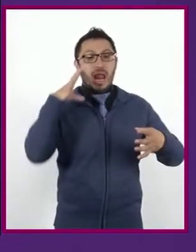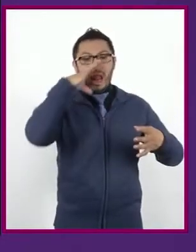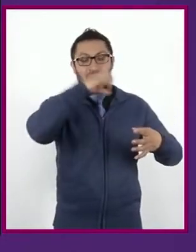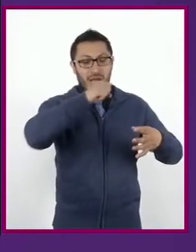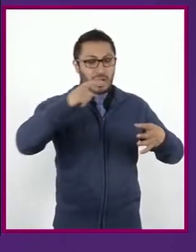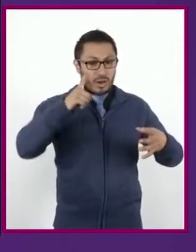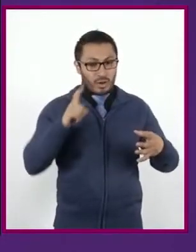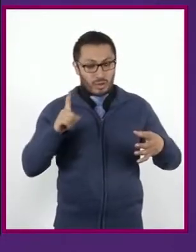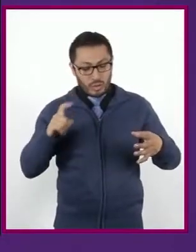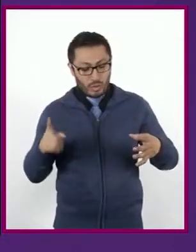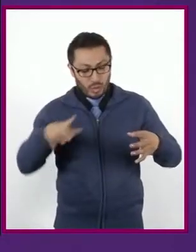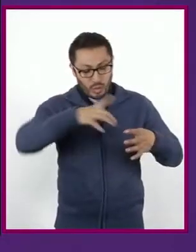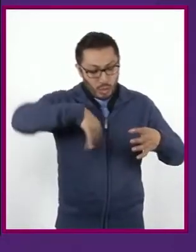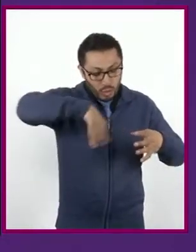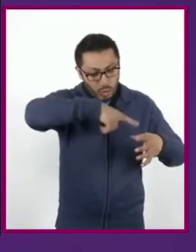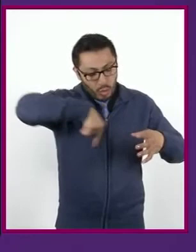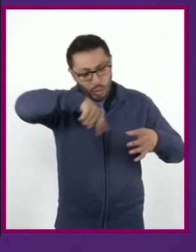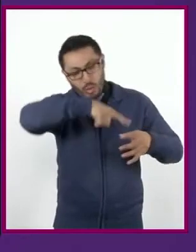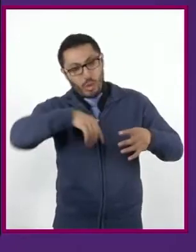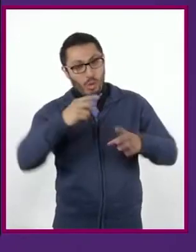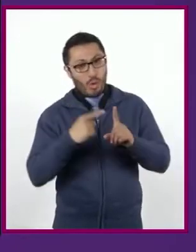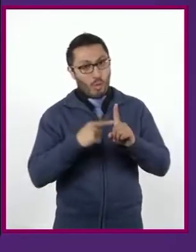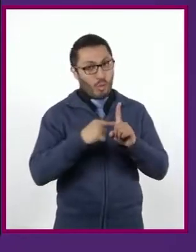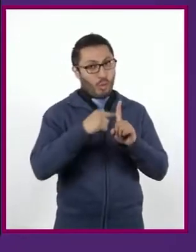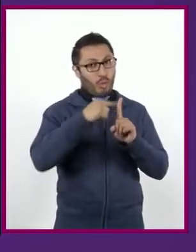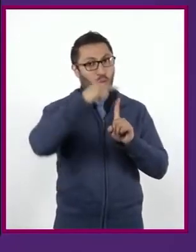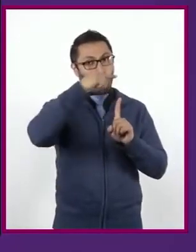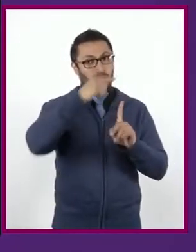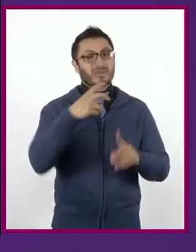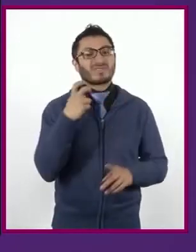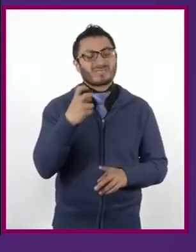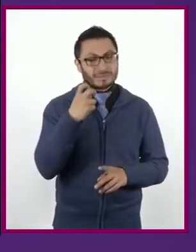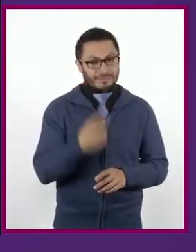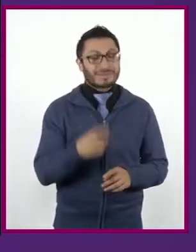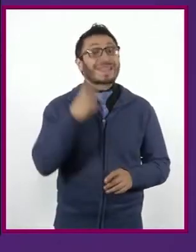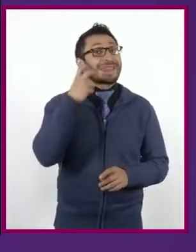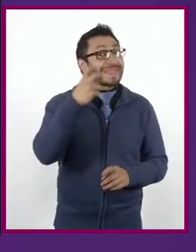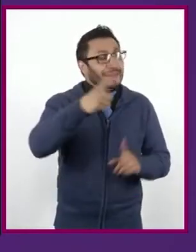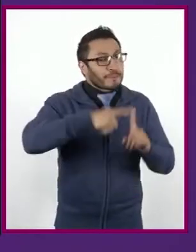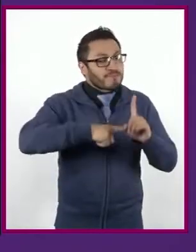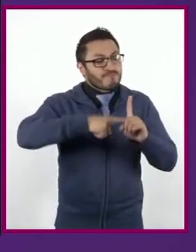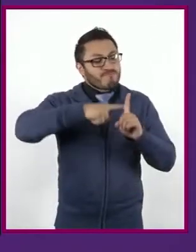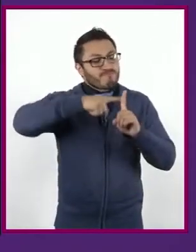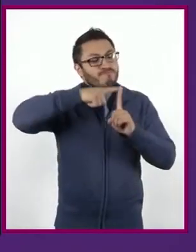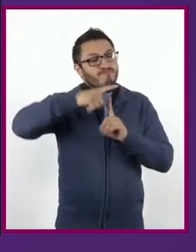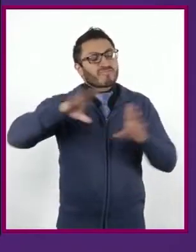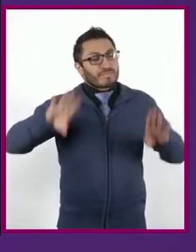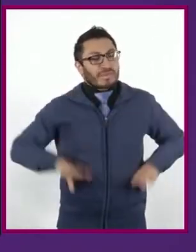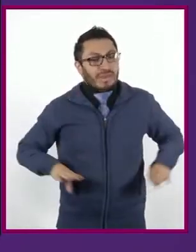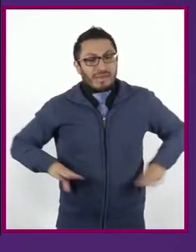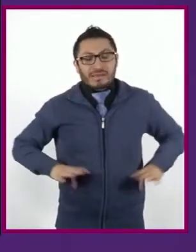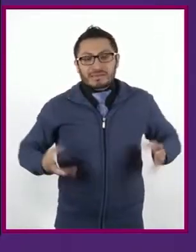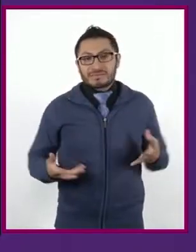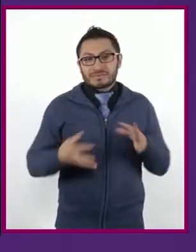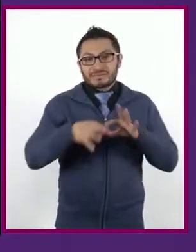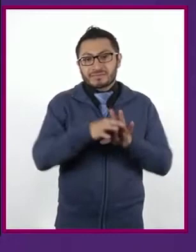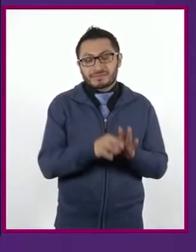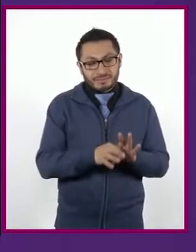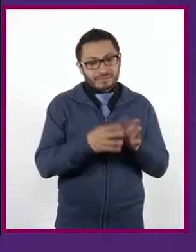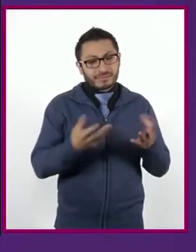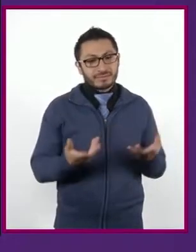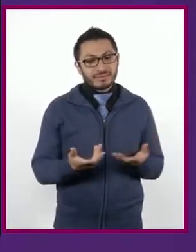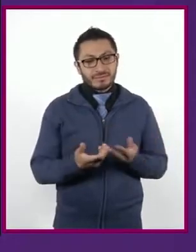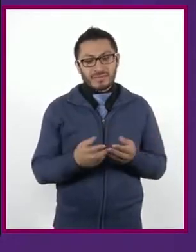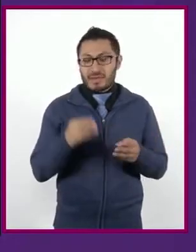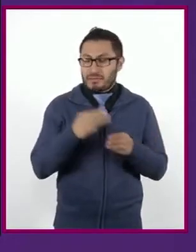agua y la temperatura de esta aumenta. La temperatura es una propiedad que se relaciona con el estado de agregación